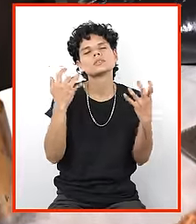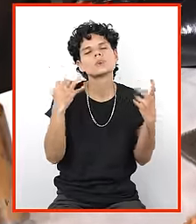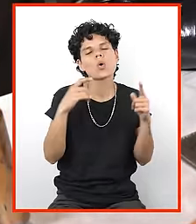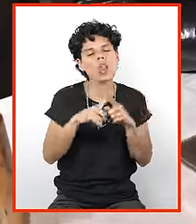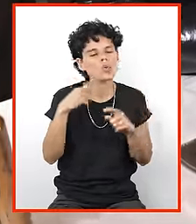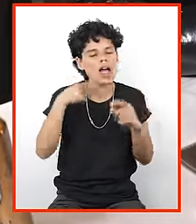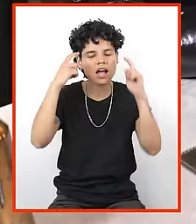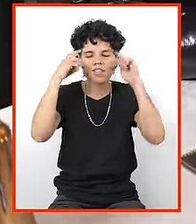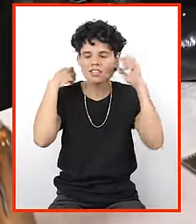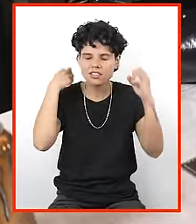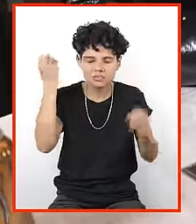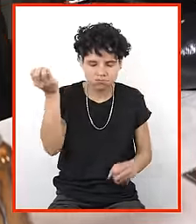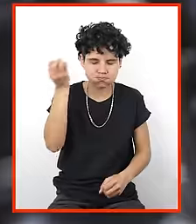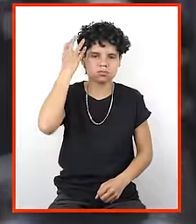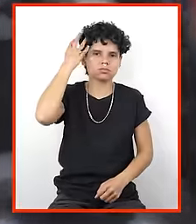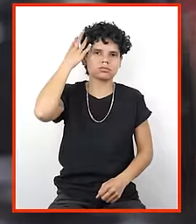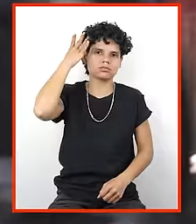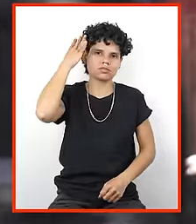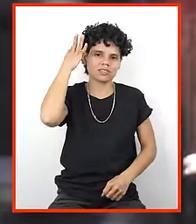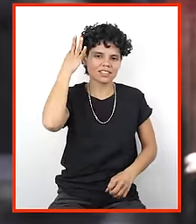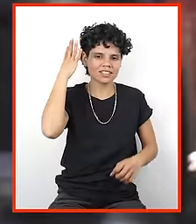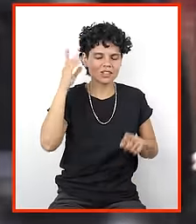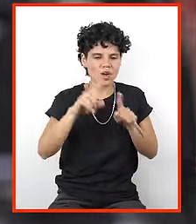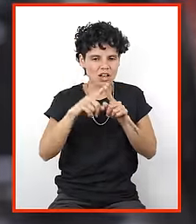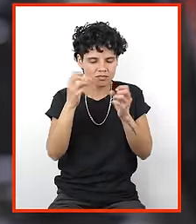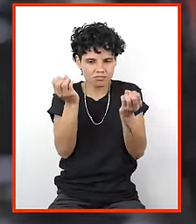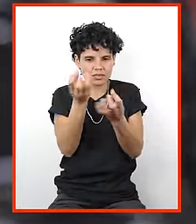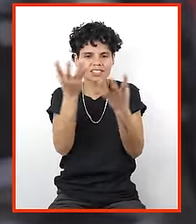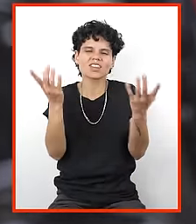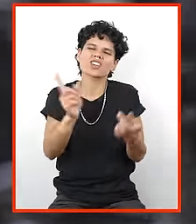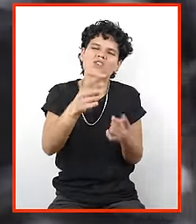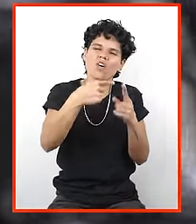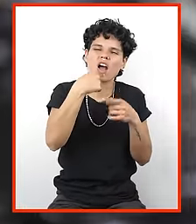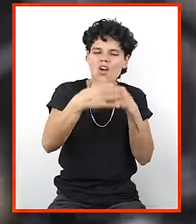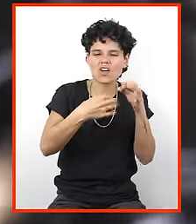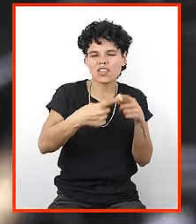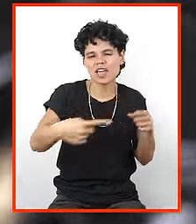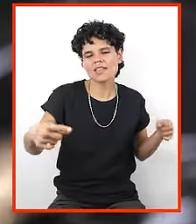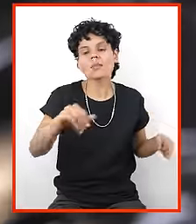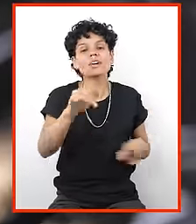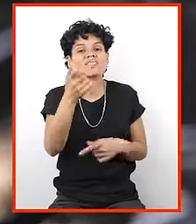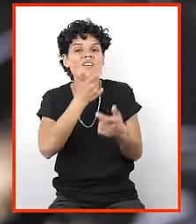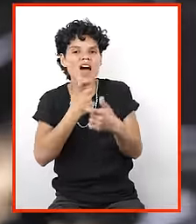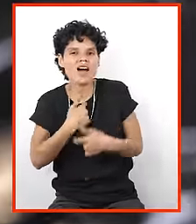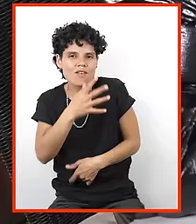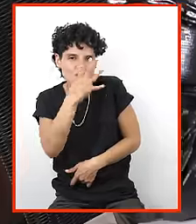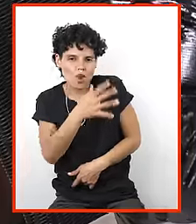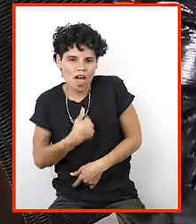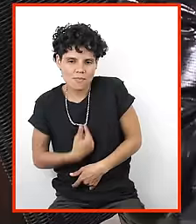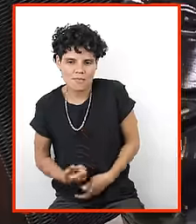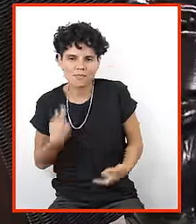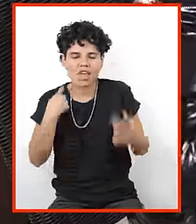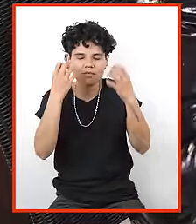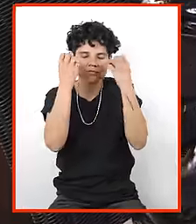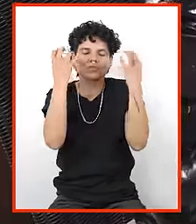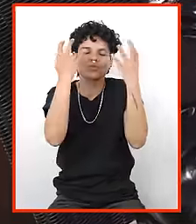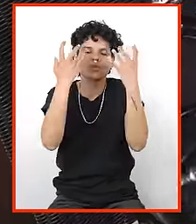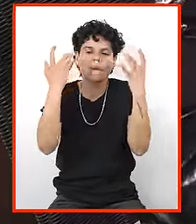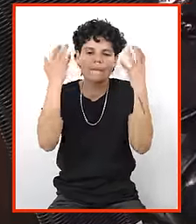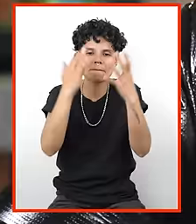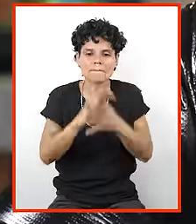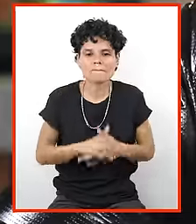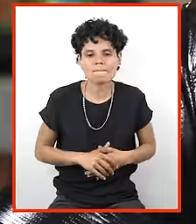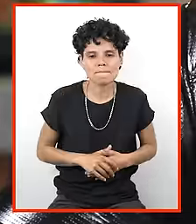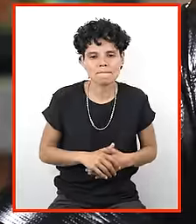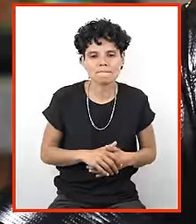como que me vino una hueá en la cabeza. Me vino como que, no te voy a contar porque después la gente se va a reír de mí, pero me vino esta visión y